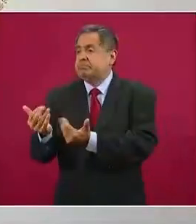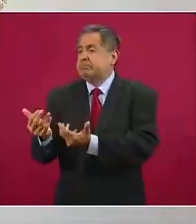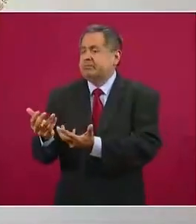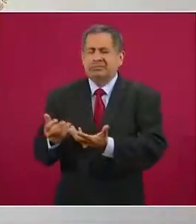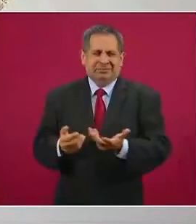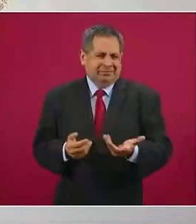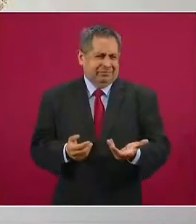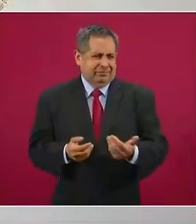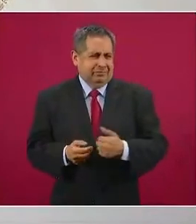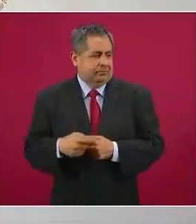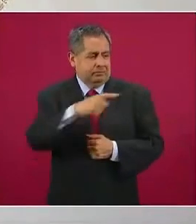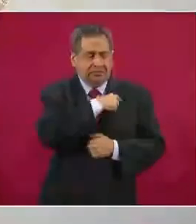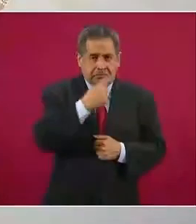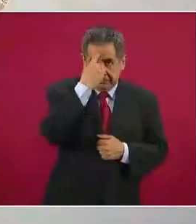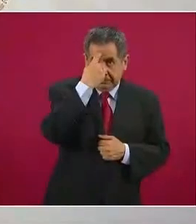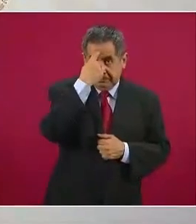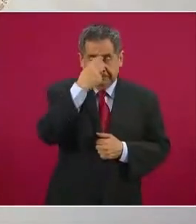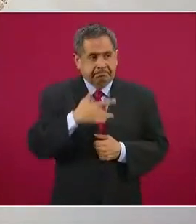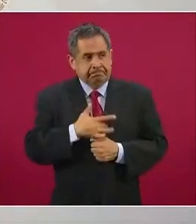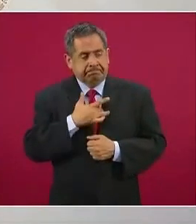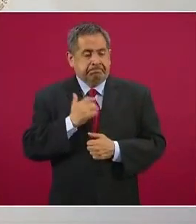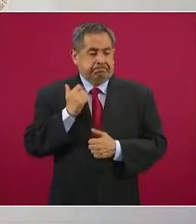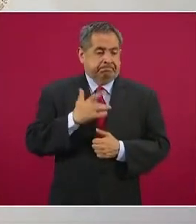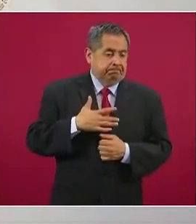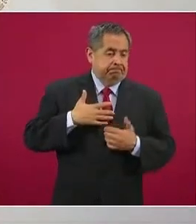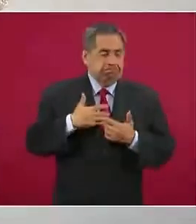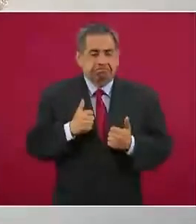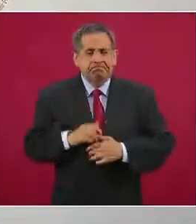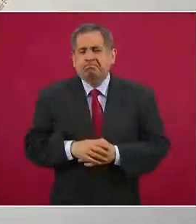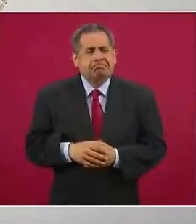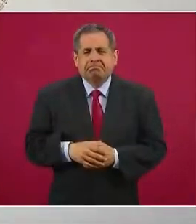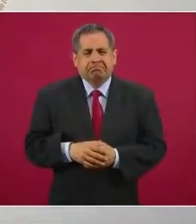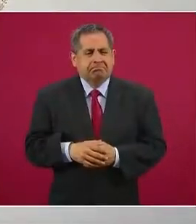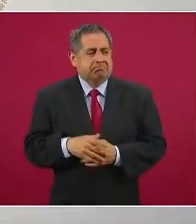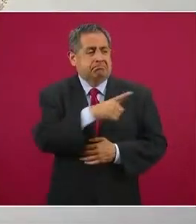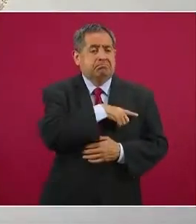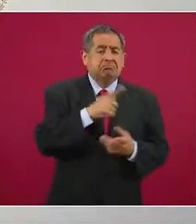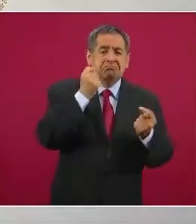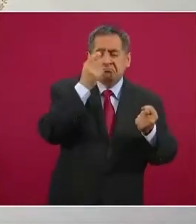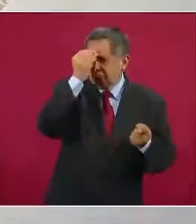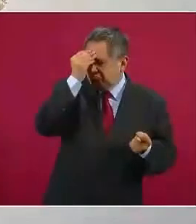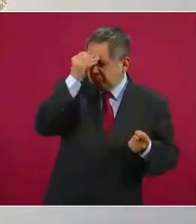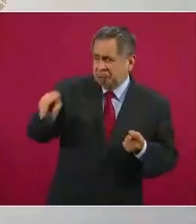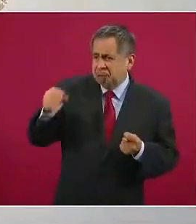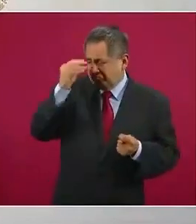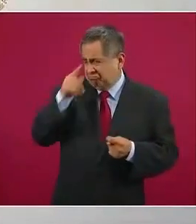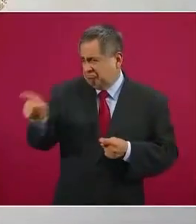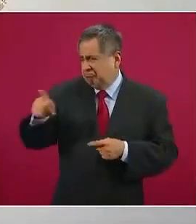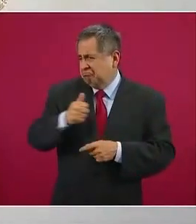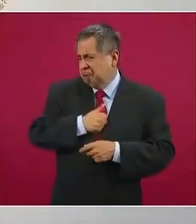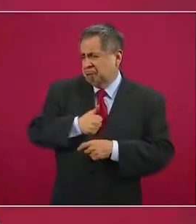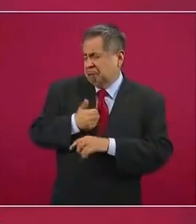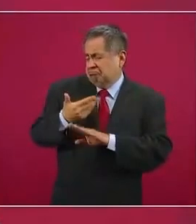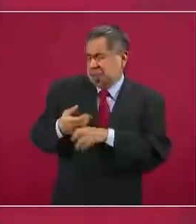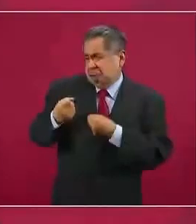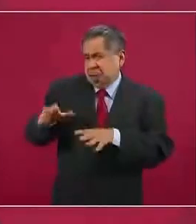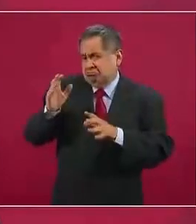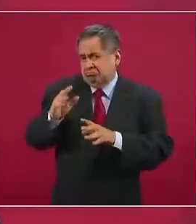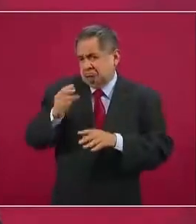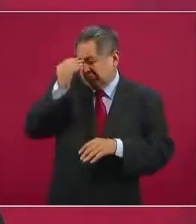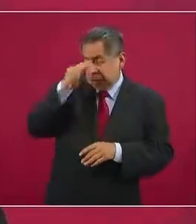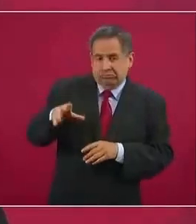No hacen conciencia de que van a causar un daño irreparable, no